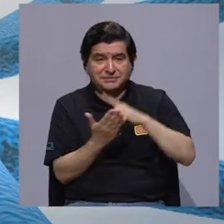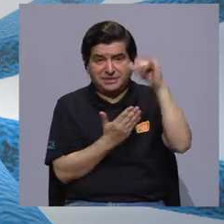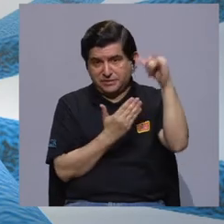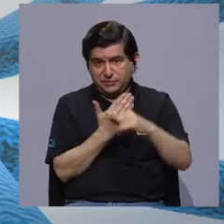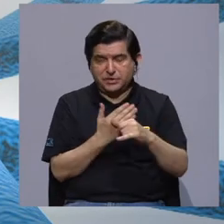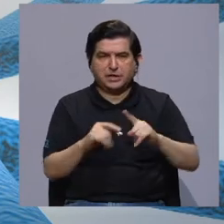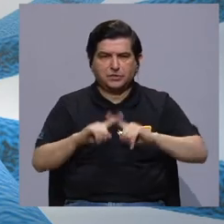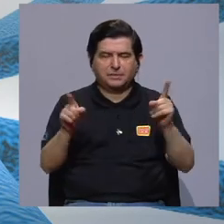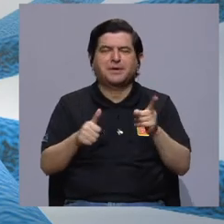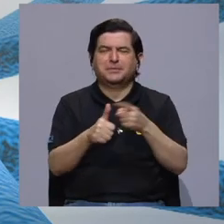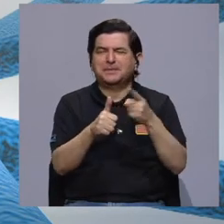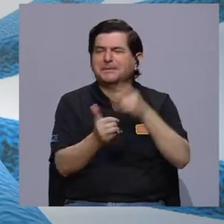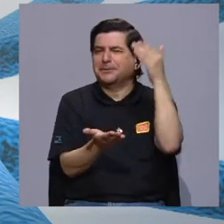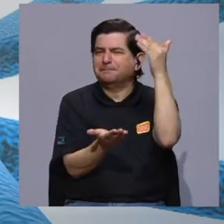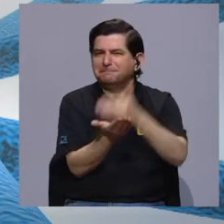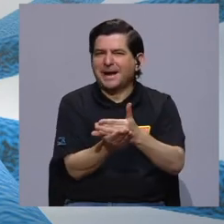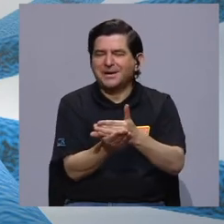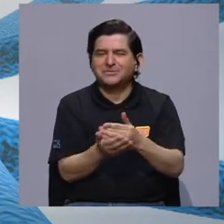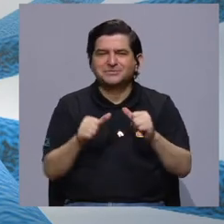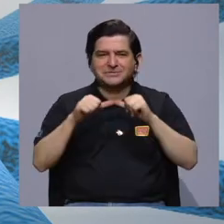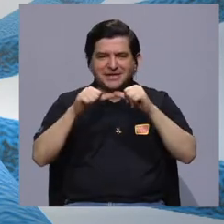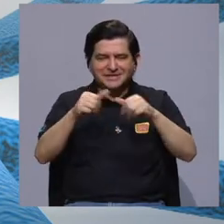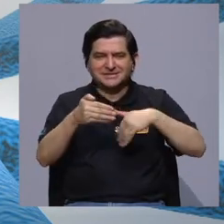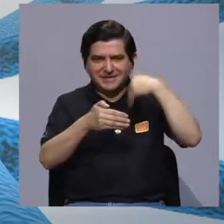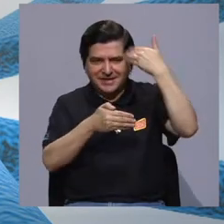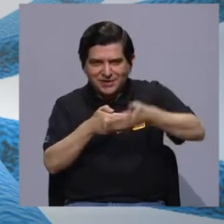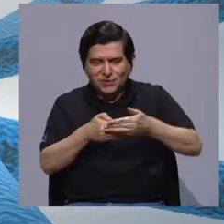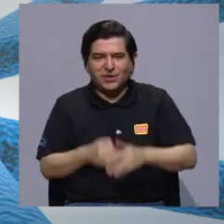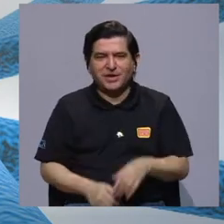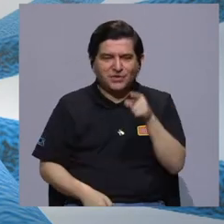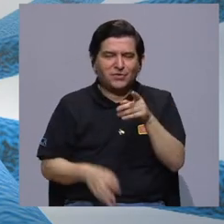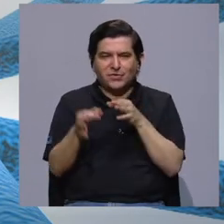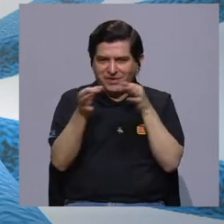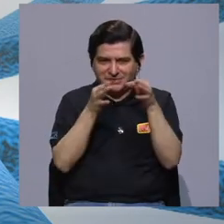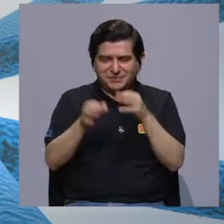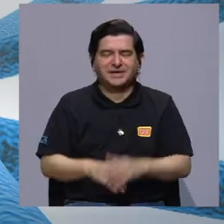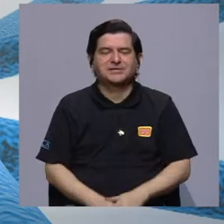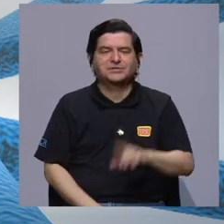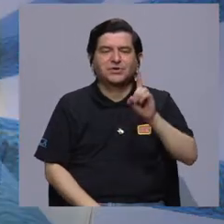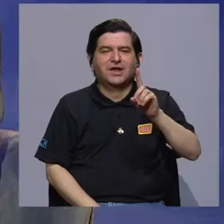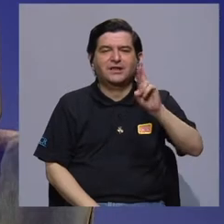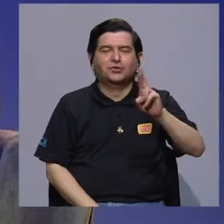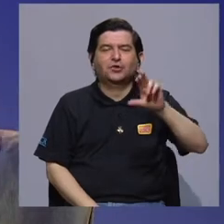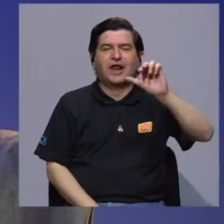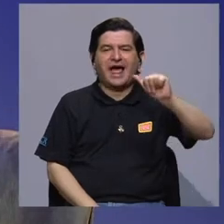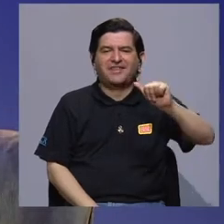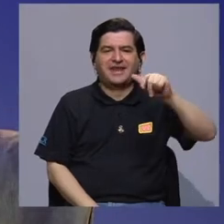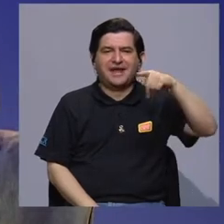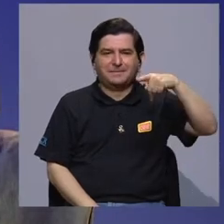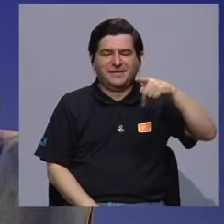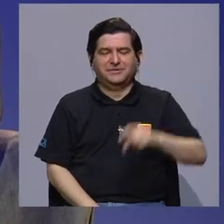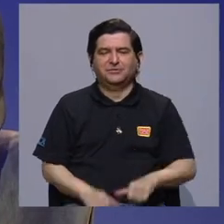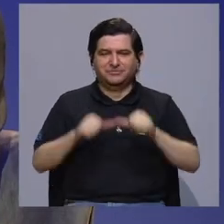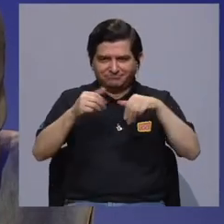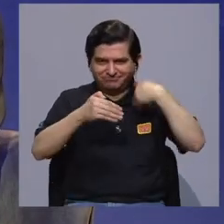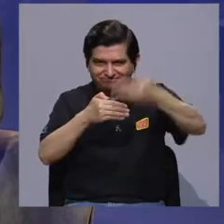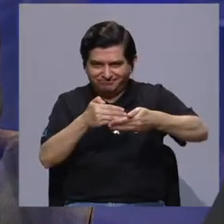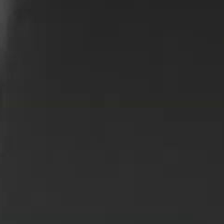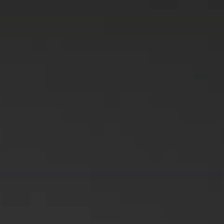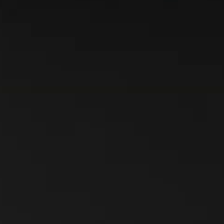termine el proyecto. Pero hagamos una pausa. En el siguiente segmento, le damos la palabra al doctor Adrián Pinto. Ya